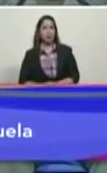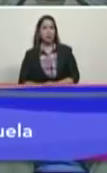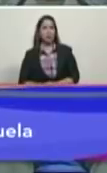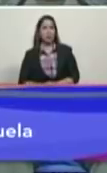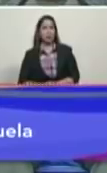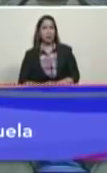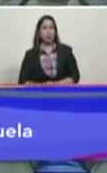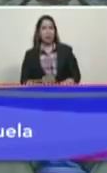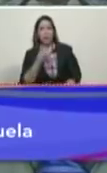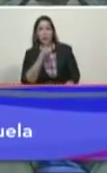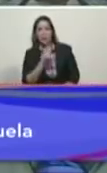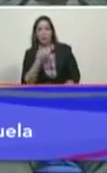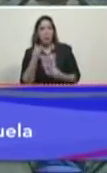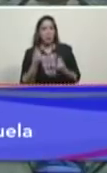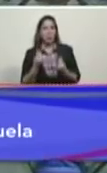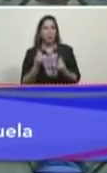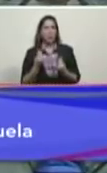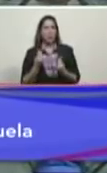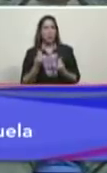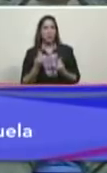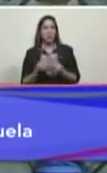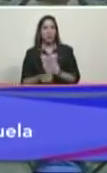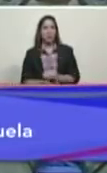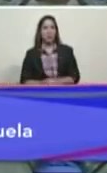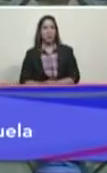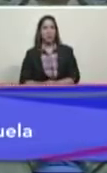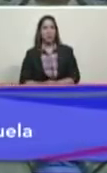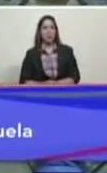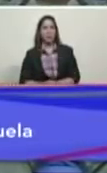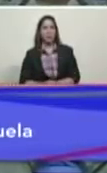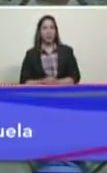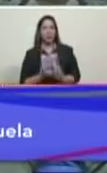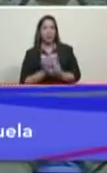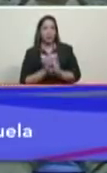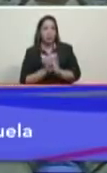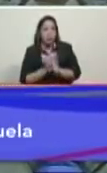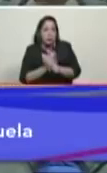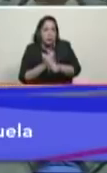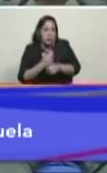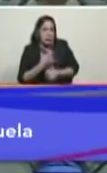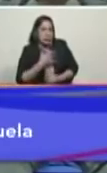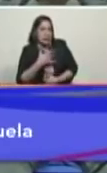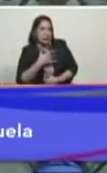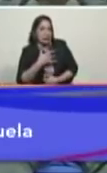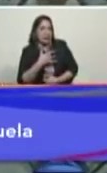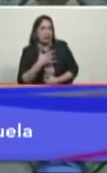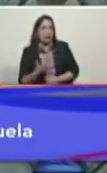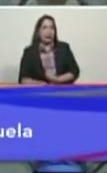dice, se agúa el guarapo.